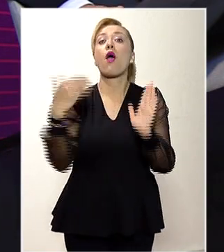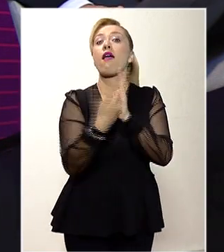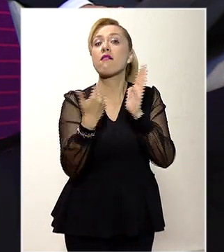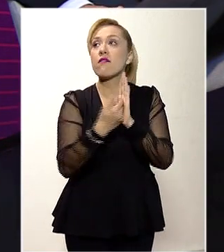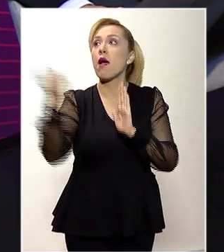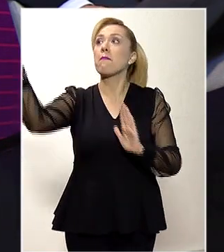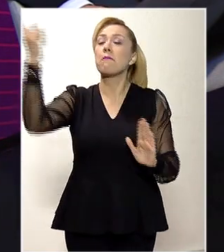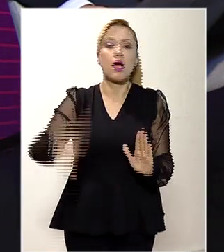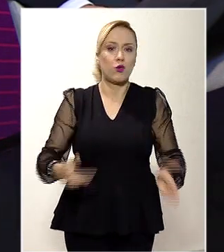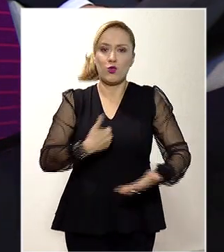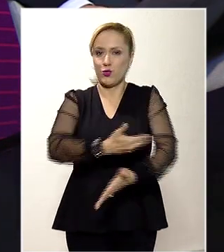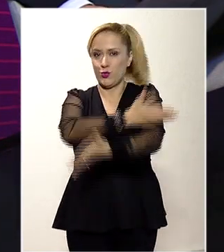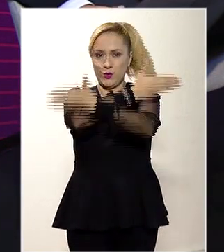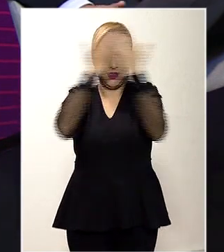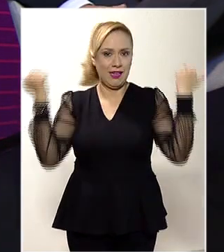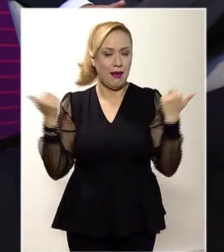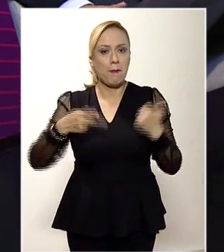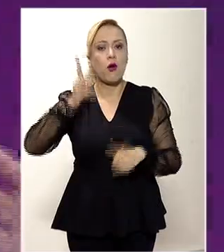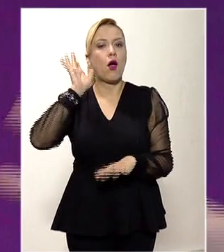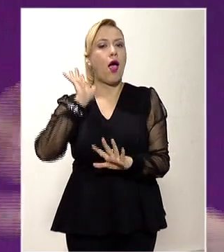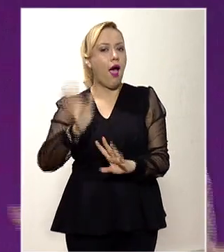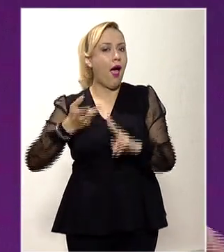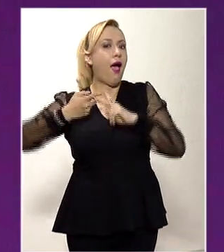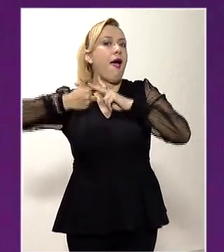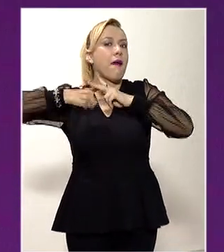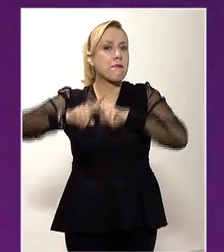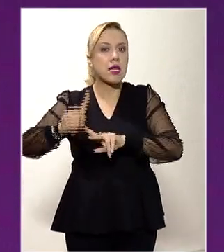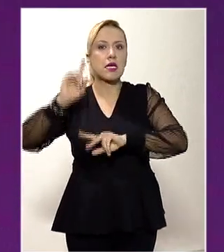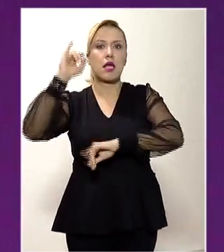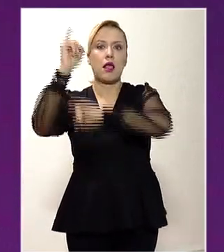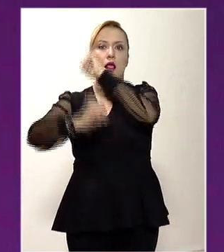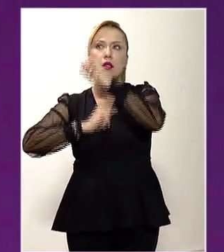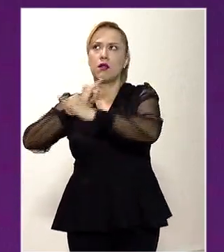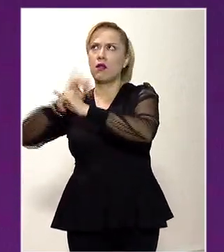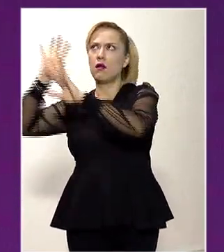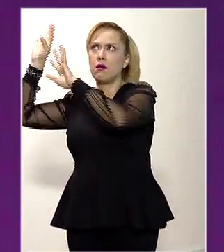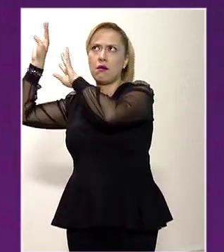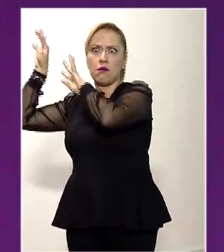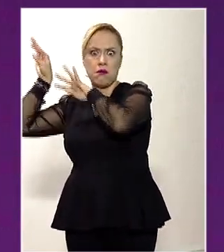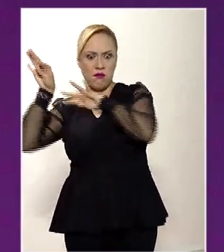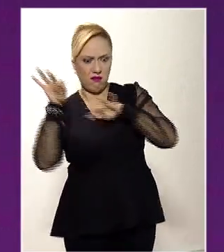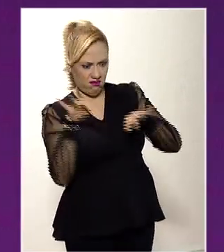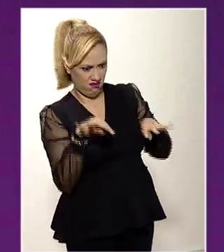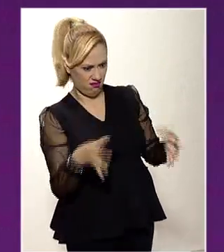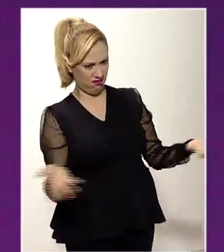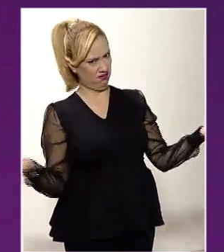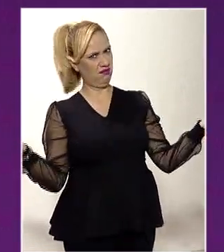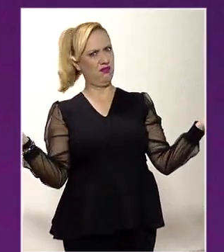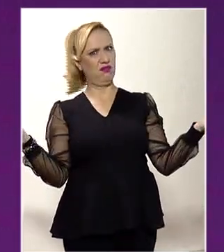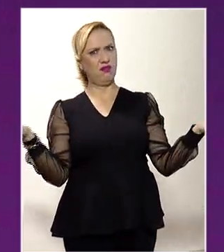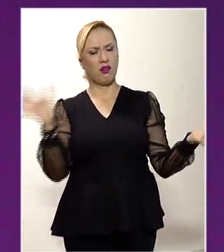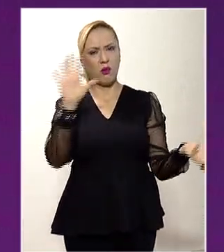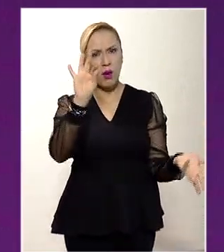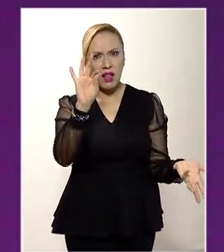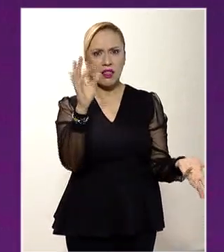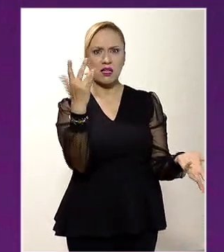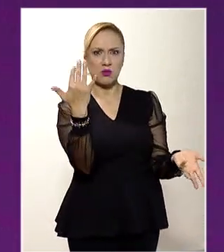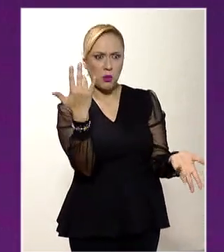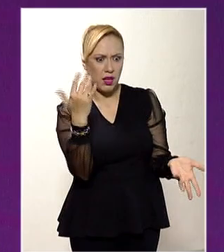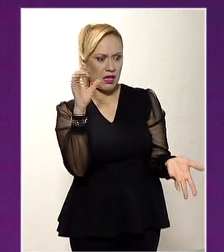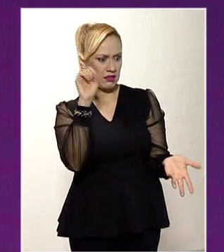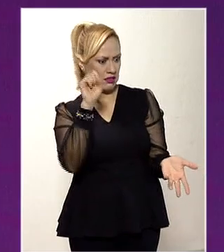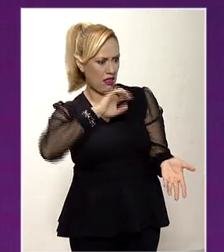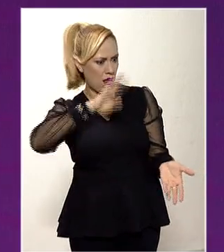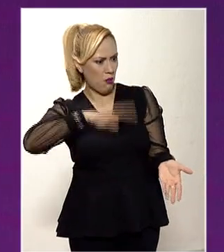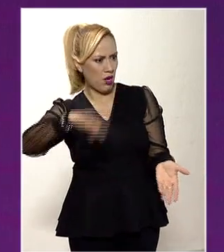¿qué fue? ¿No? Pero ya empezaba también la presión internacional sobre el país de decir, ¿cómo que a cada rato 40, 50, 60